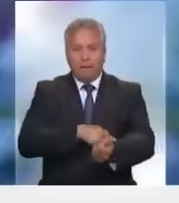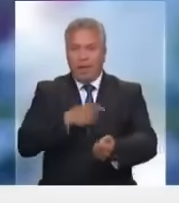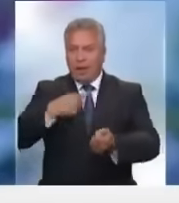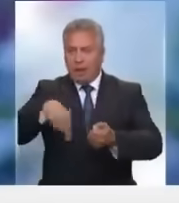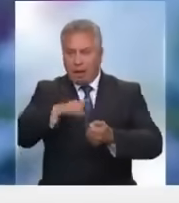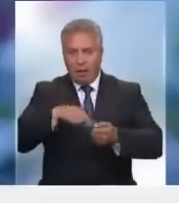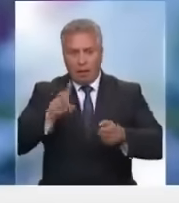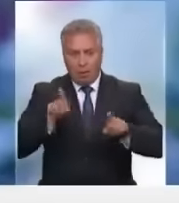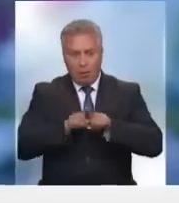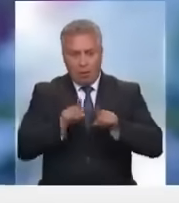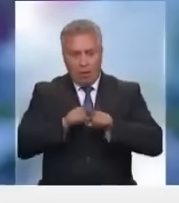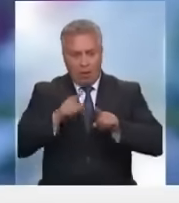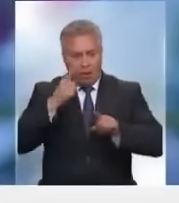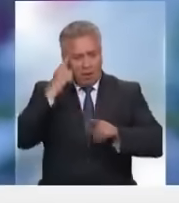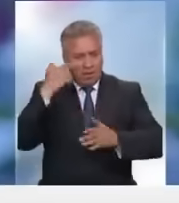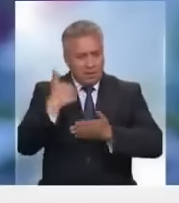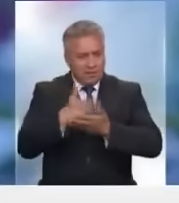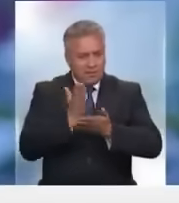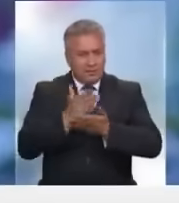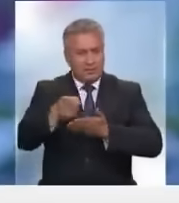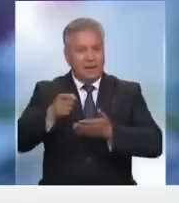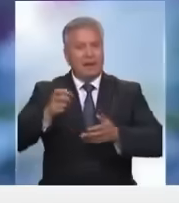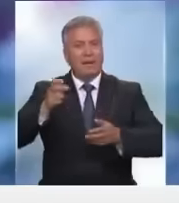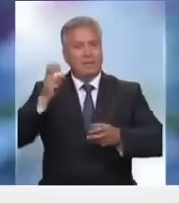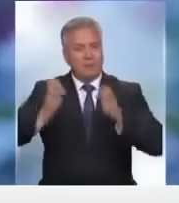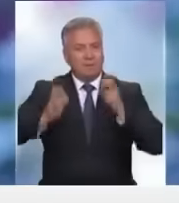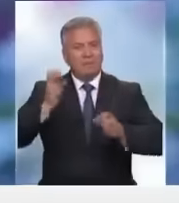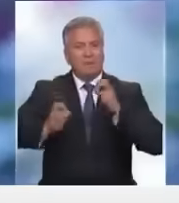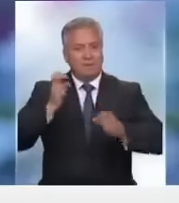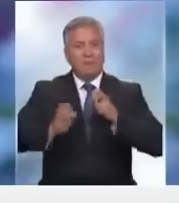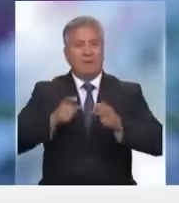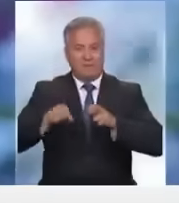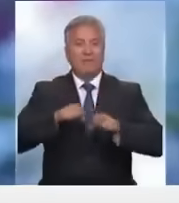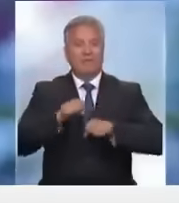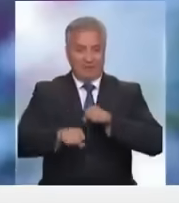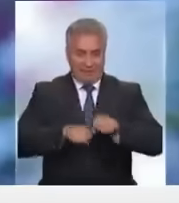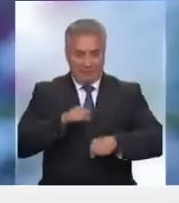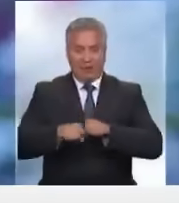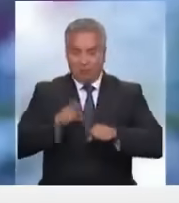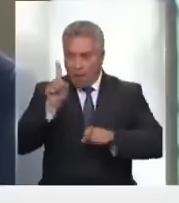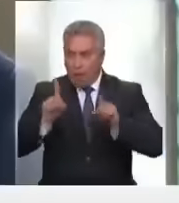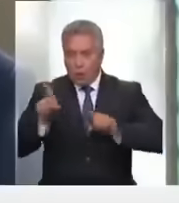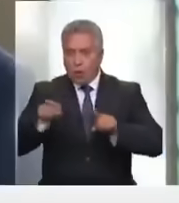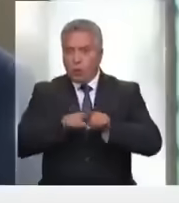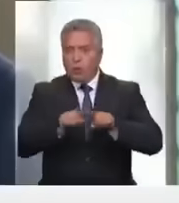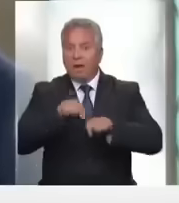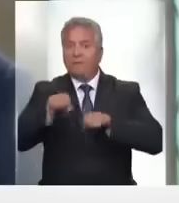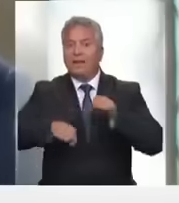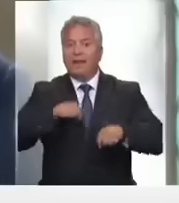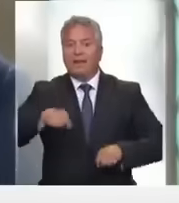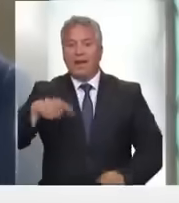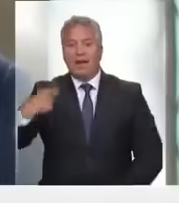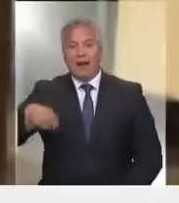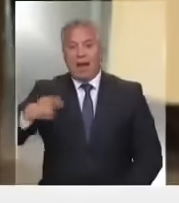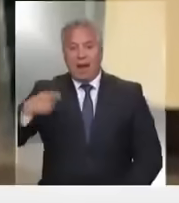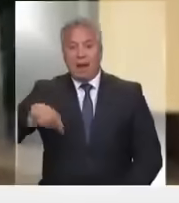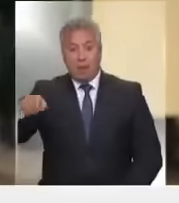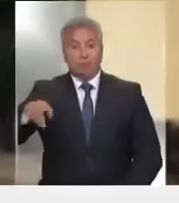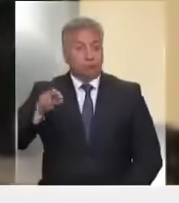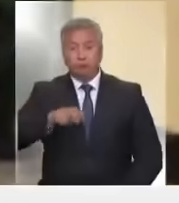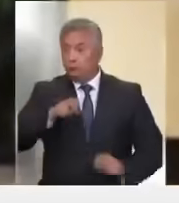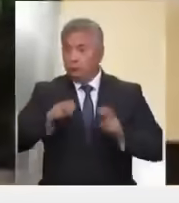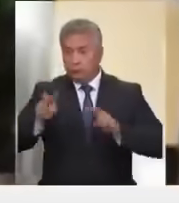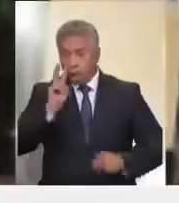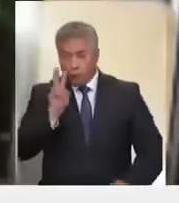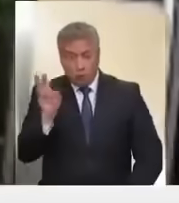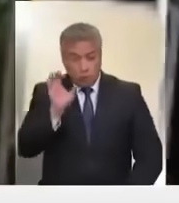donde claramente hay personas que quieren algún tipo de bicicleta cara y ellos van a buscar la bicicleta